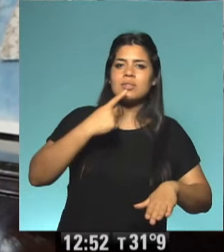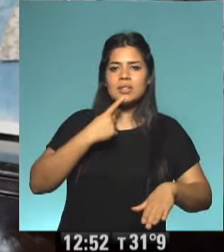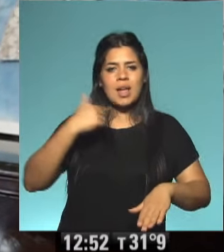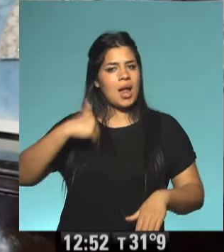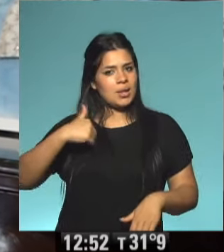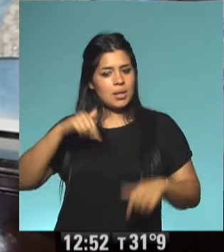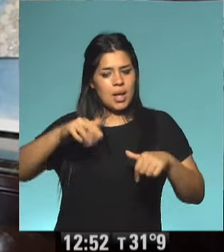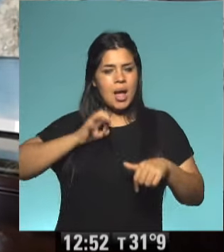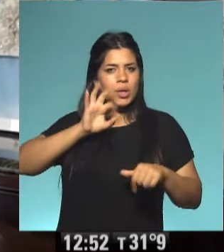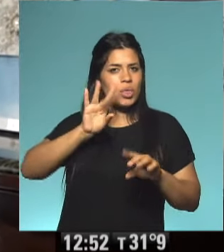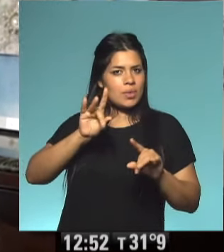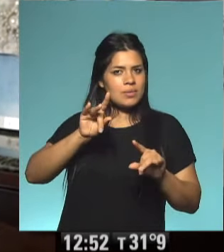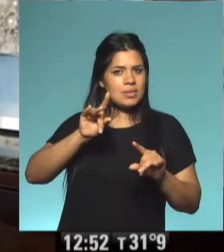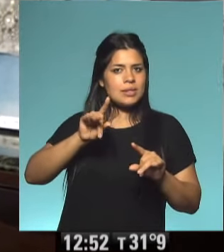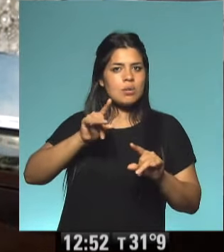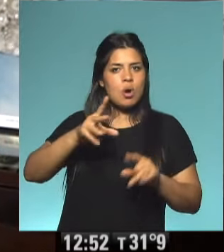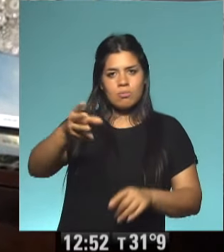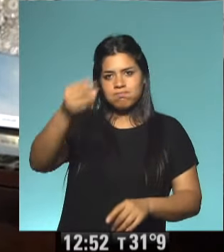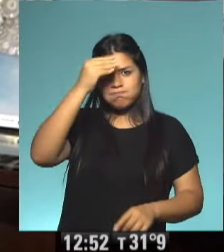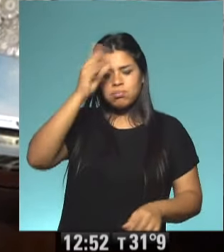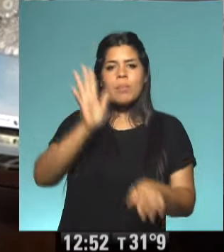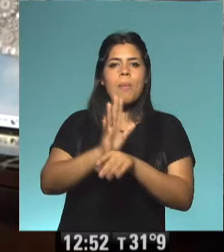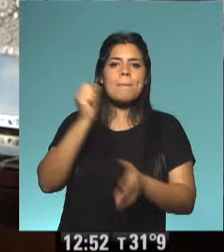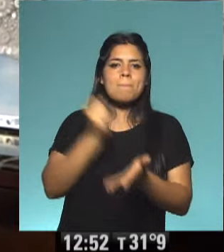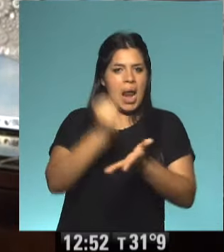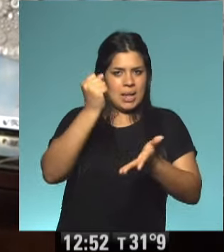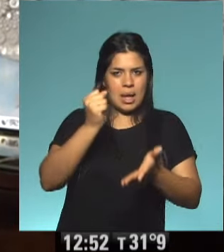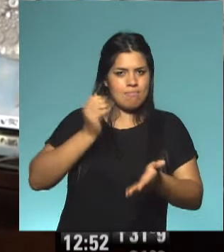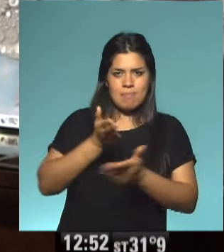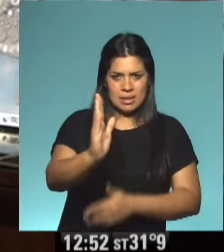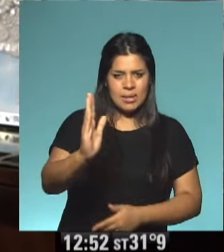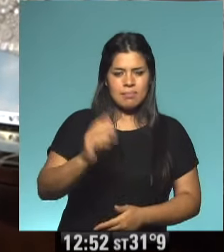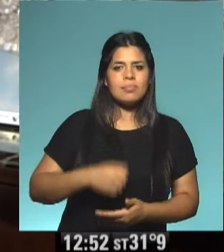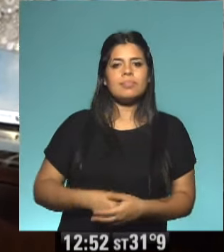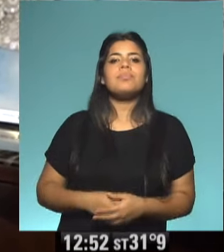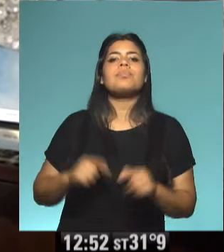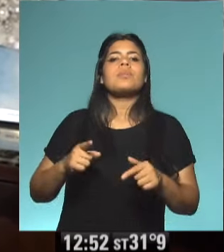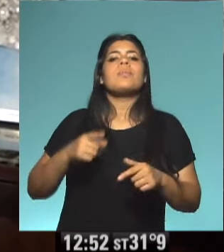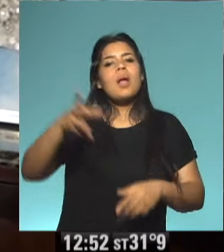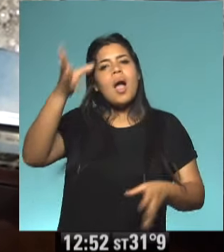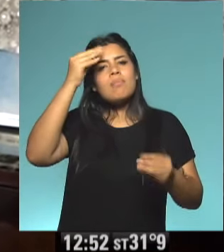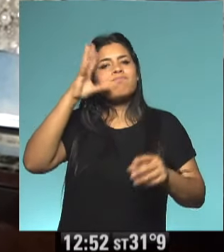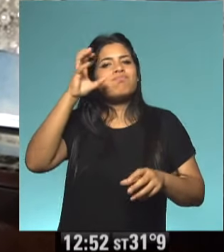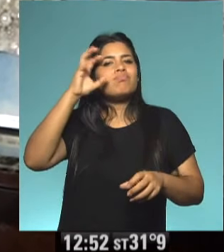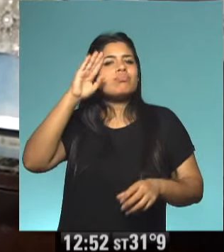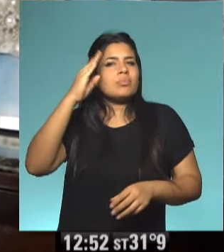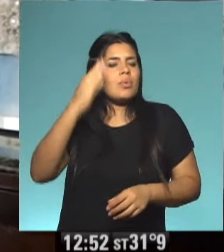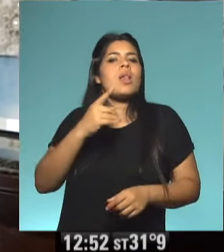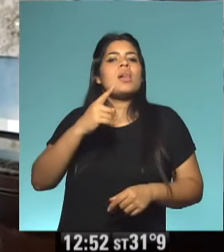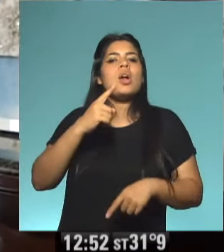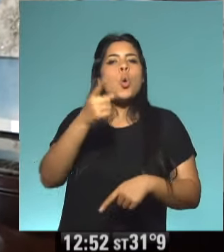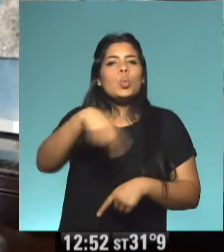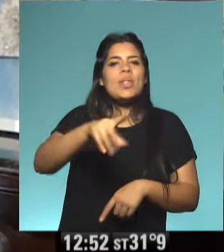difícil que todos vamos a recordar, pero también vamos a recordar, ¿no?, el compromiso de cada uno de ustedes para seguir educando y para